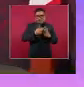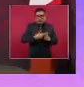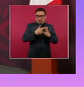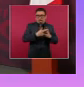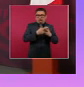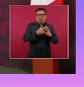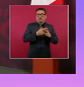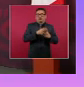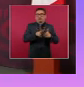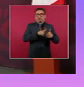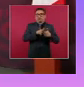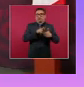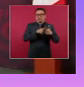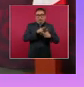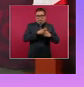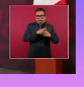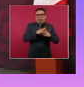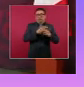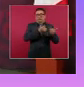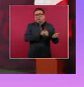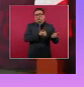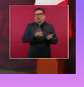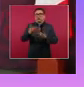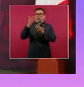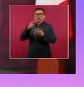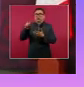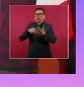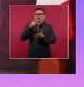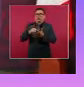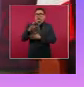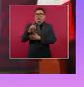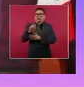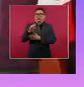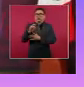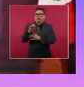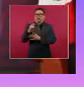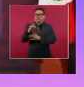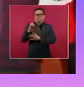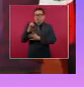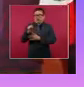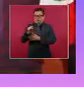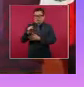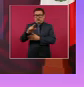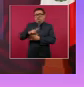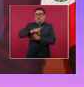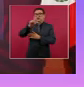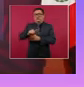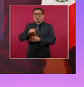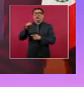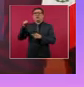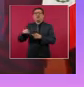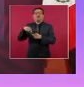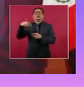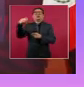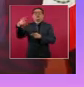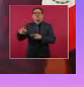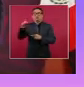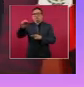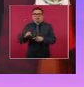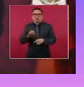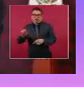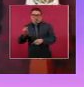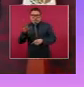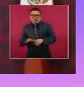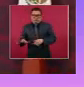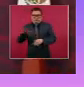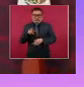tren de carga hasta Coatzacoalcos y de ahí hasta el sureste, donde